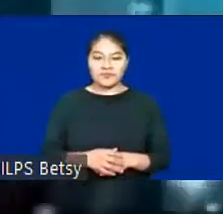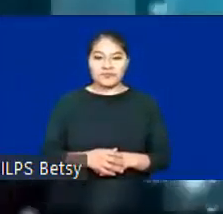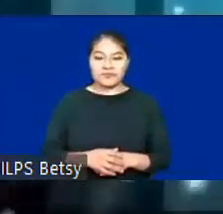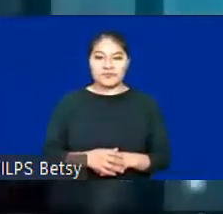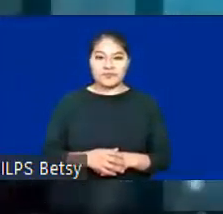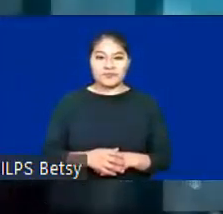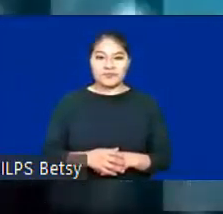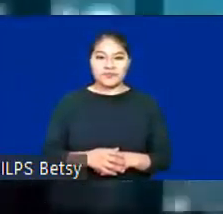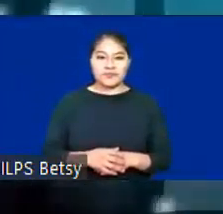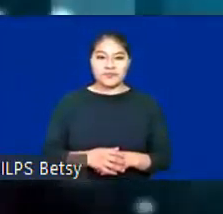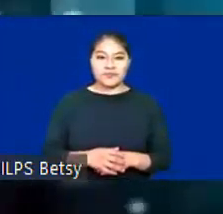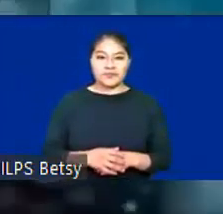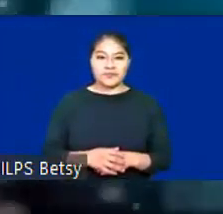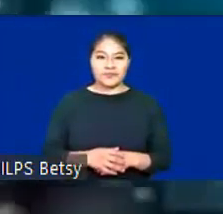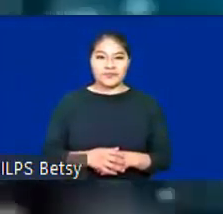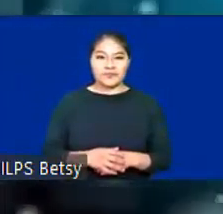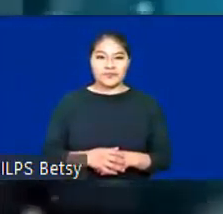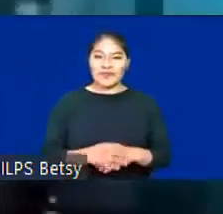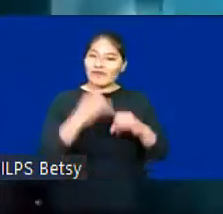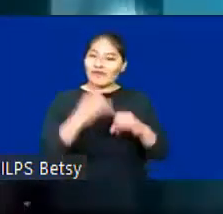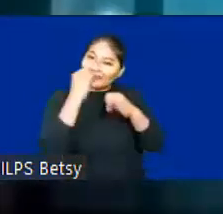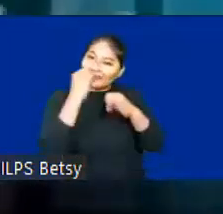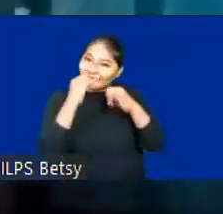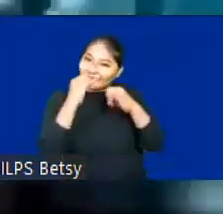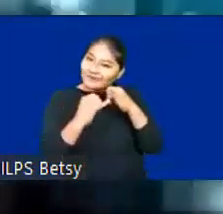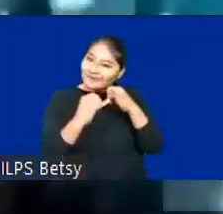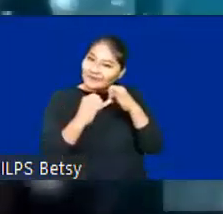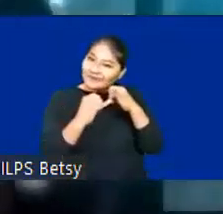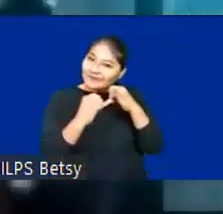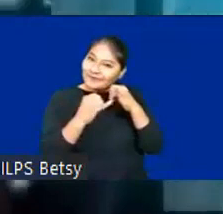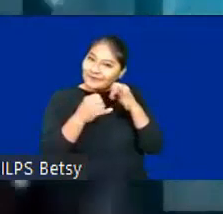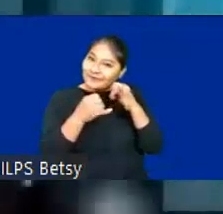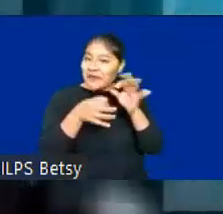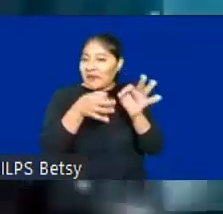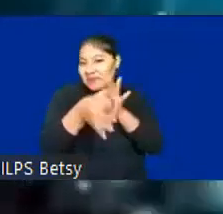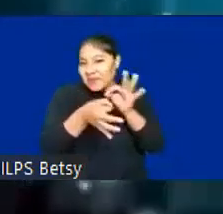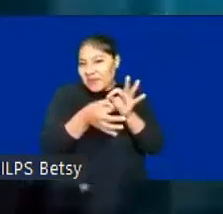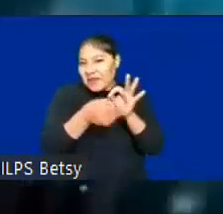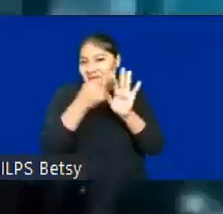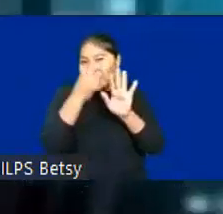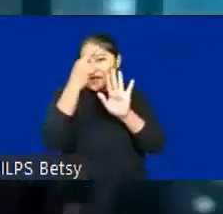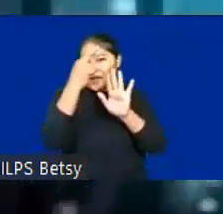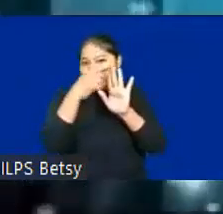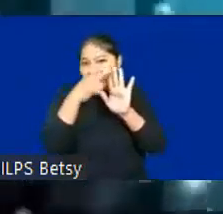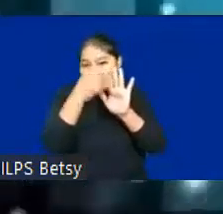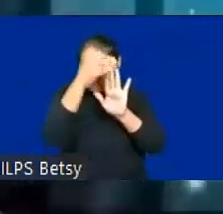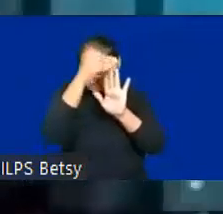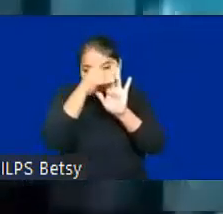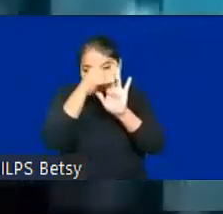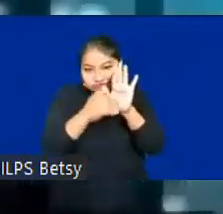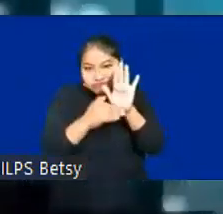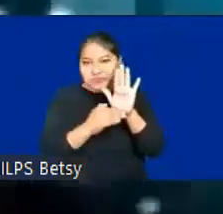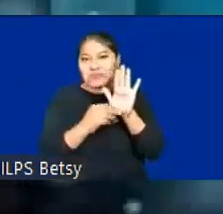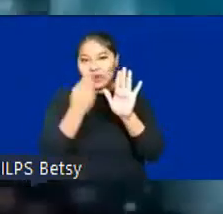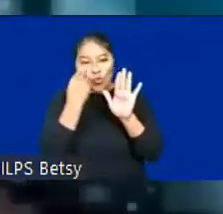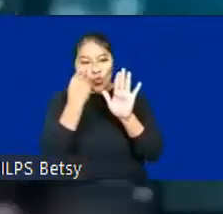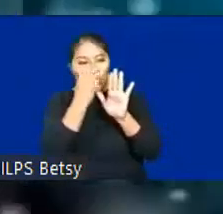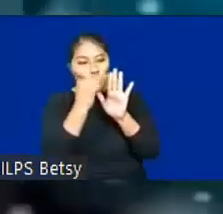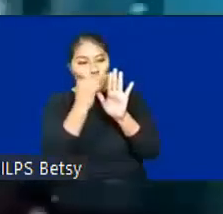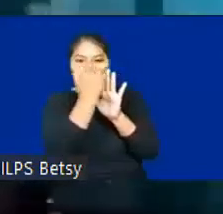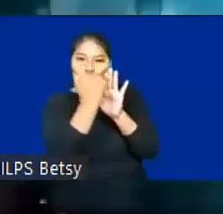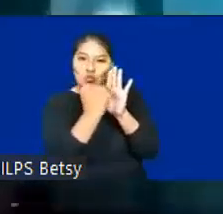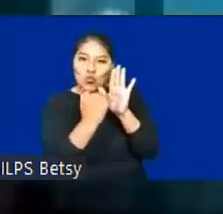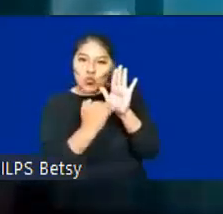Finalmente, lo que quería es un poco mostrarles unos resultados o cómo se ha ido comportando, digamos, la demanda tanto del servicio